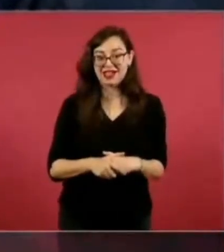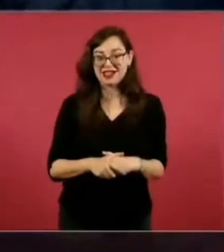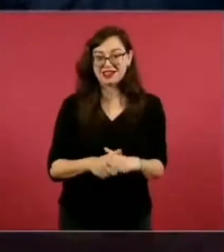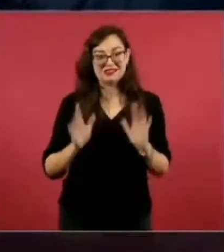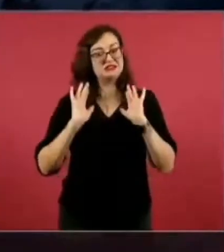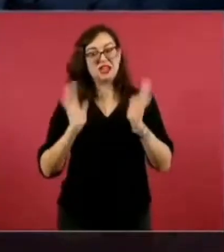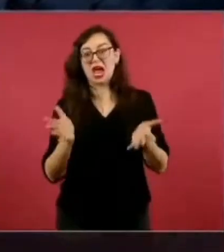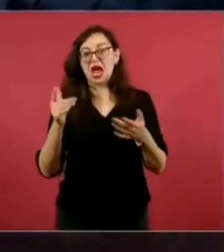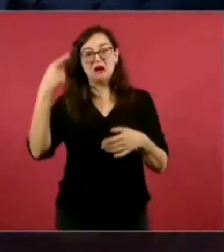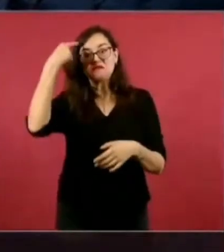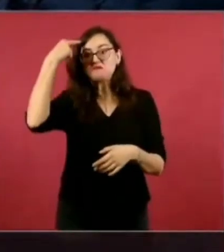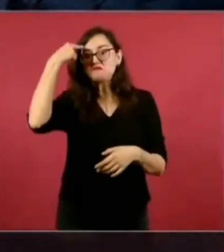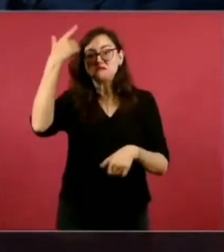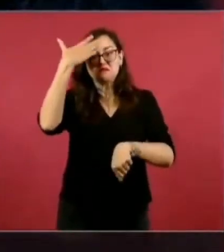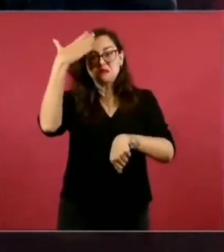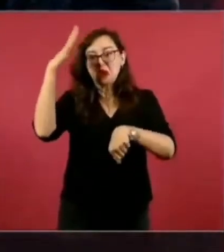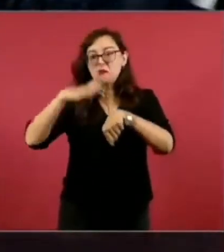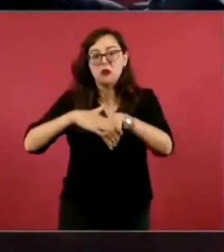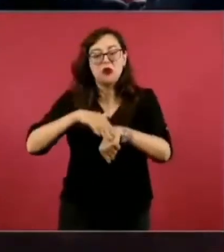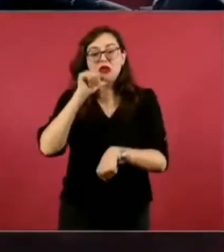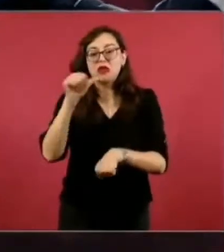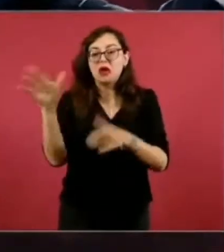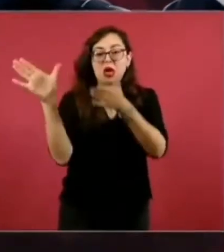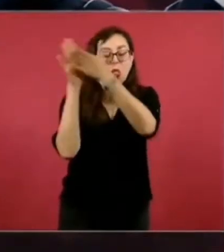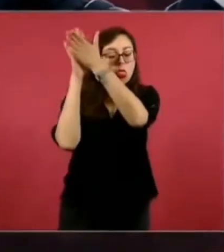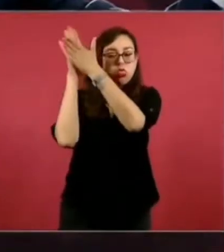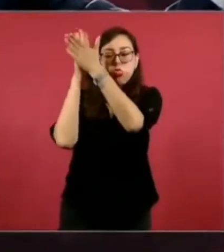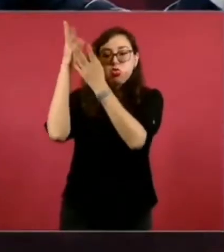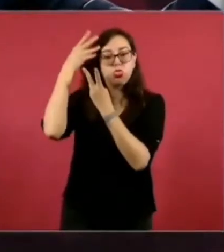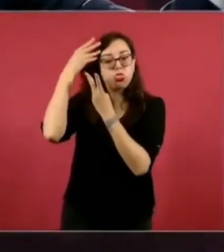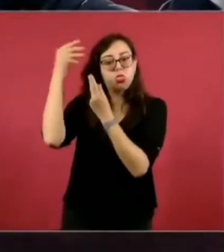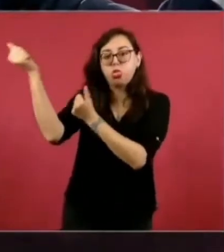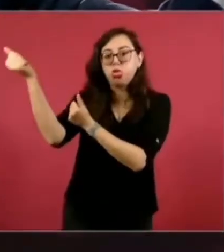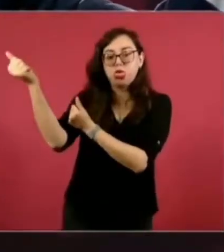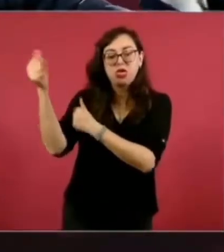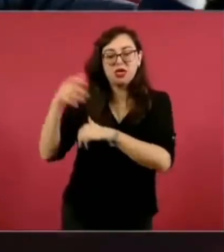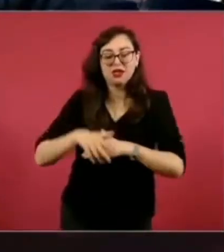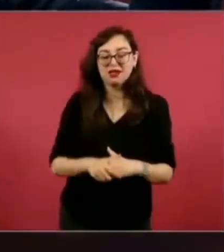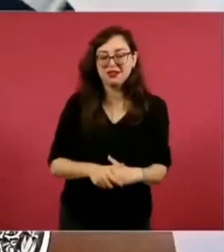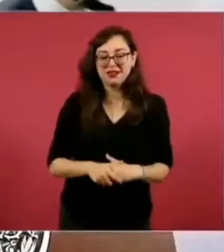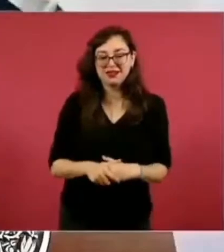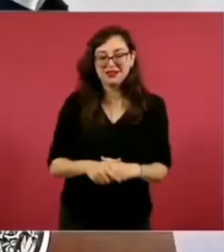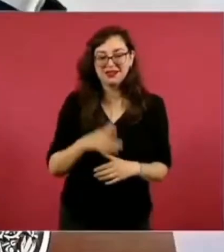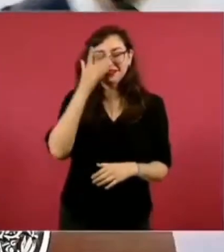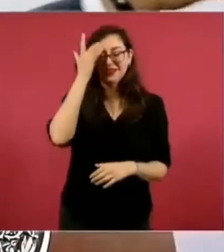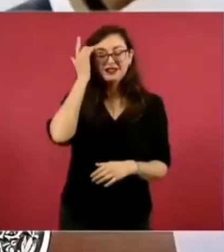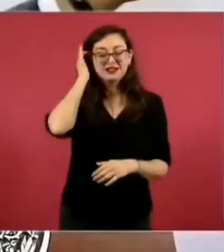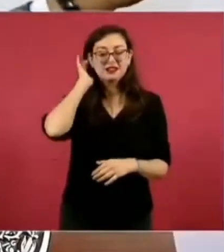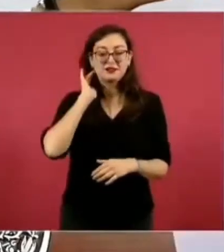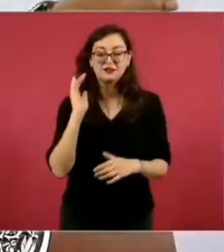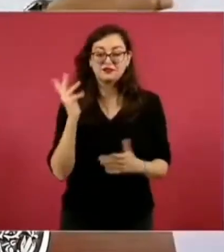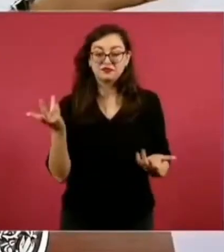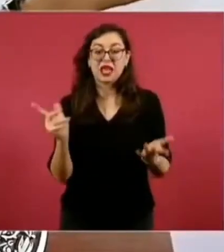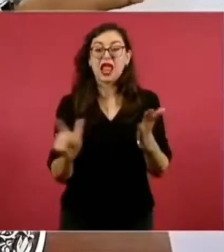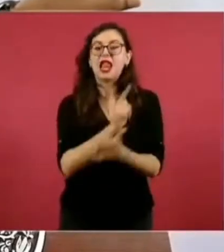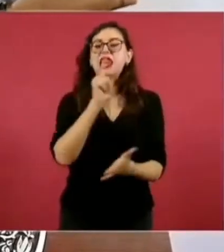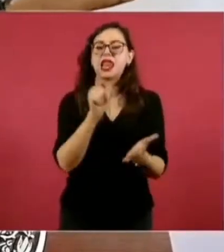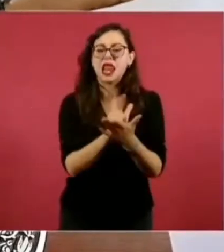olvidó. ¿Cómo aprobaron la llamada reforma educativa?